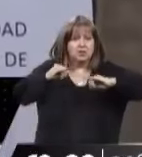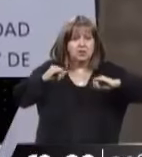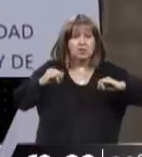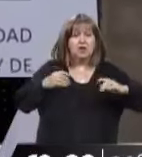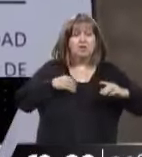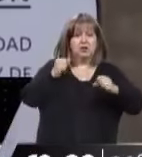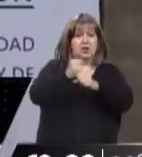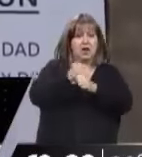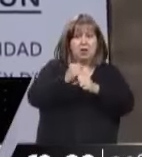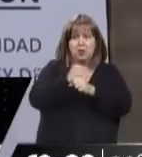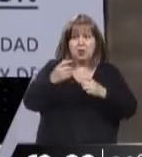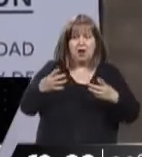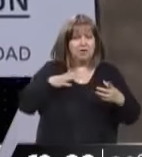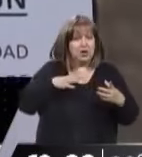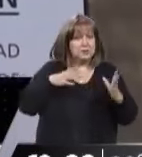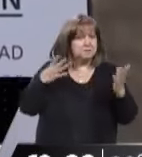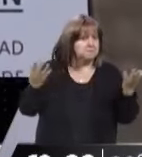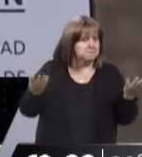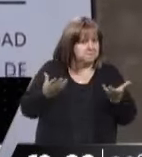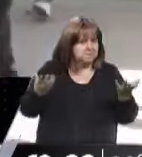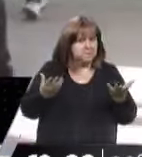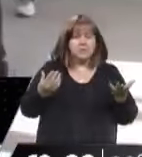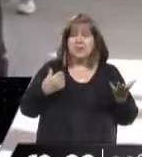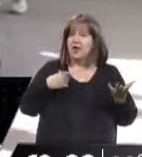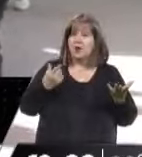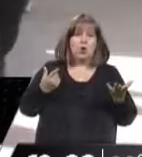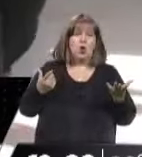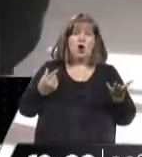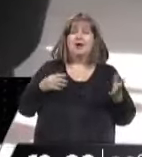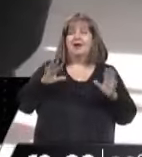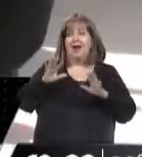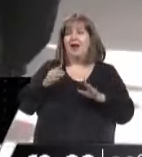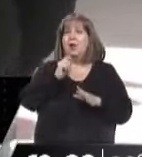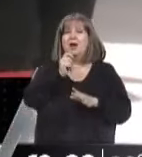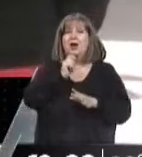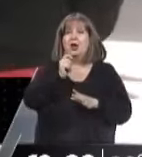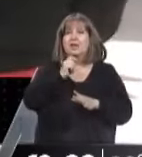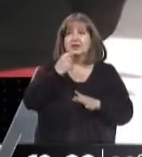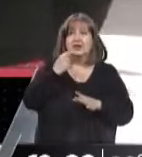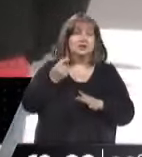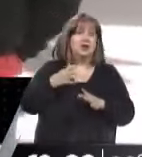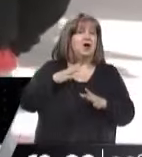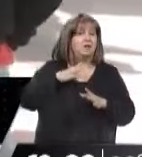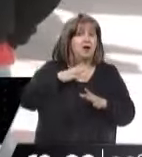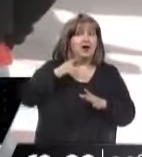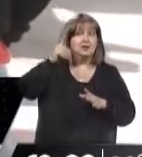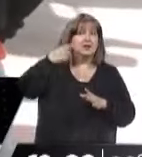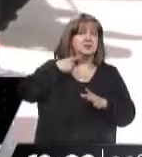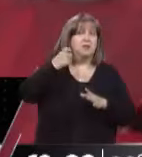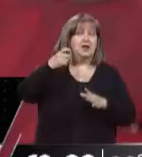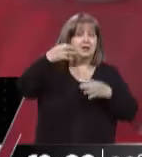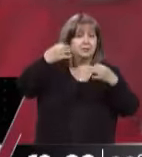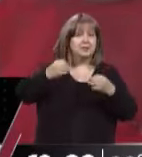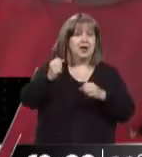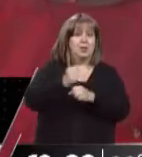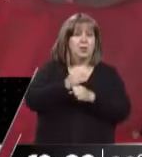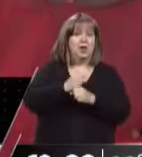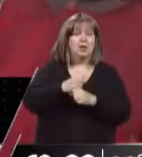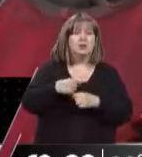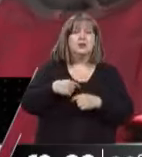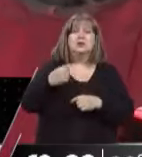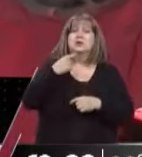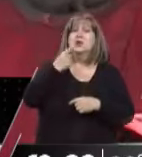ese letrerito ahí arriba. Y todavía no tienen las instrucciones, así que no están, la gente se está volviendo. Exacto, no me dieron turno. El señor me vio y me dice,